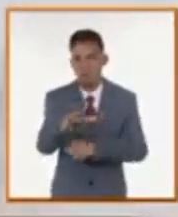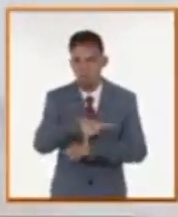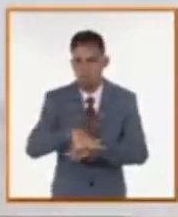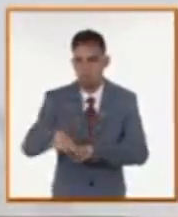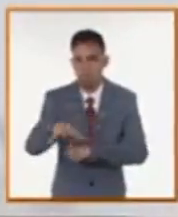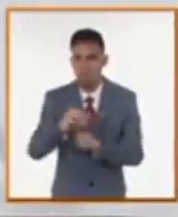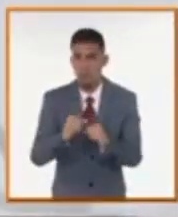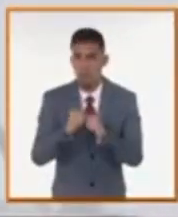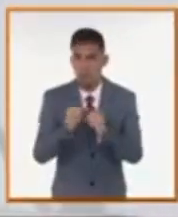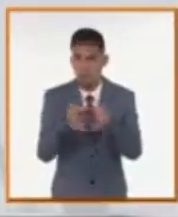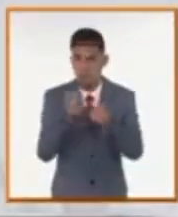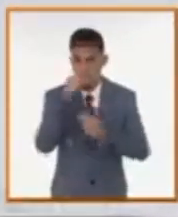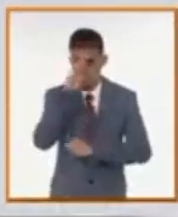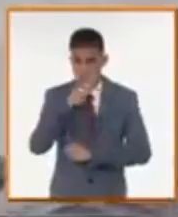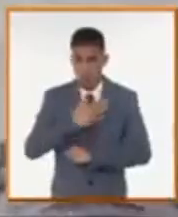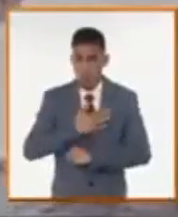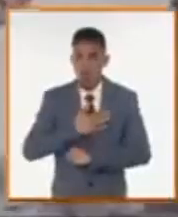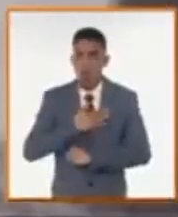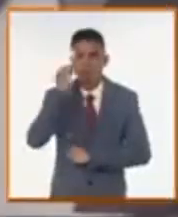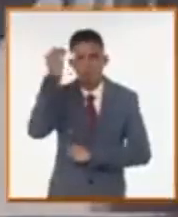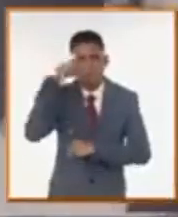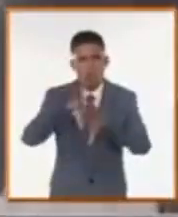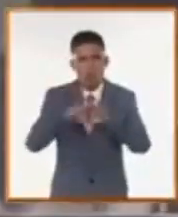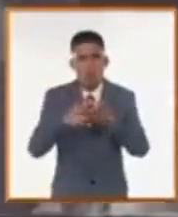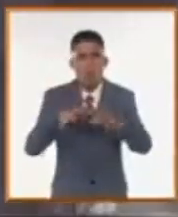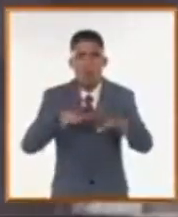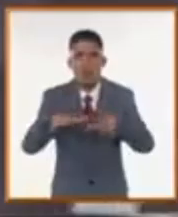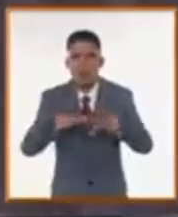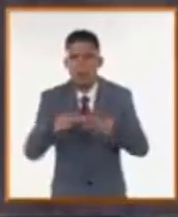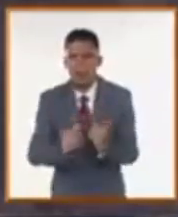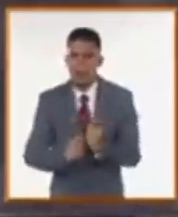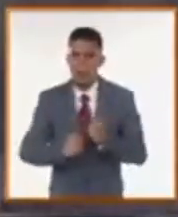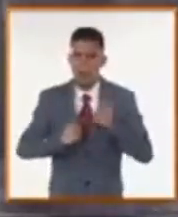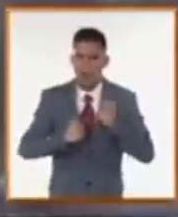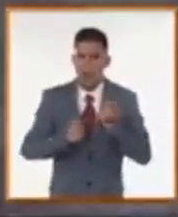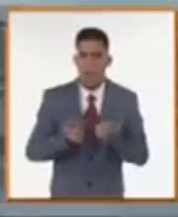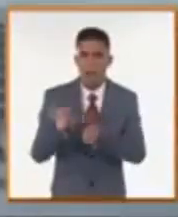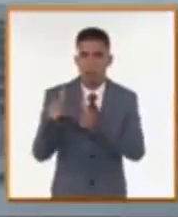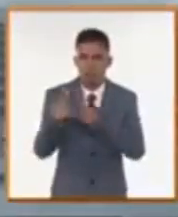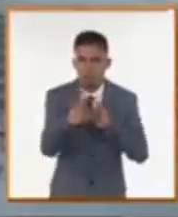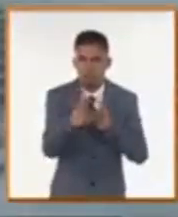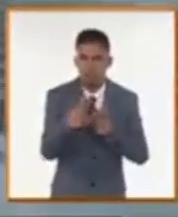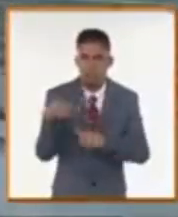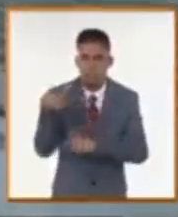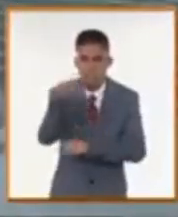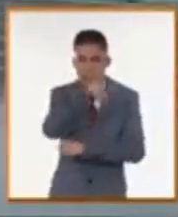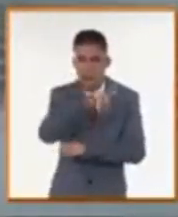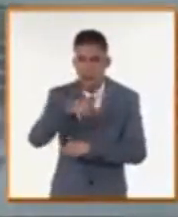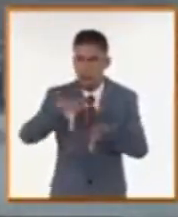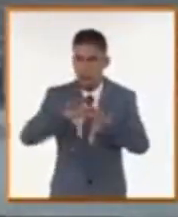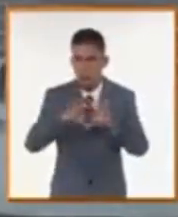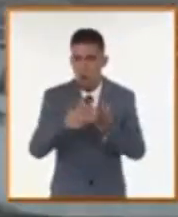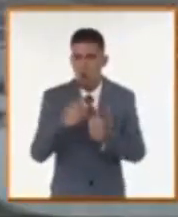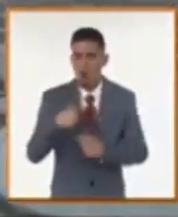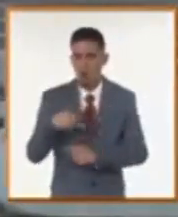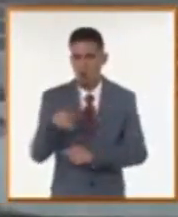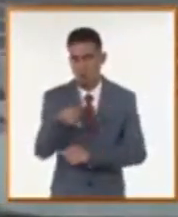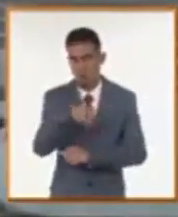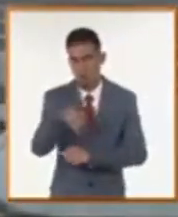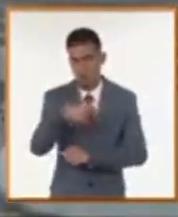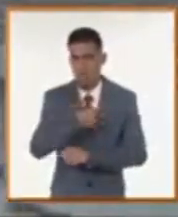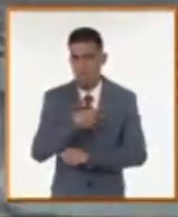una fuerza que tenía suficientes medios para parar cualquier avance del enemigo en la dirección de